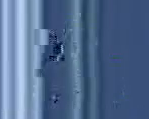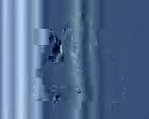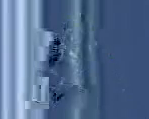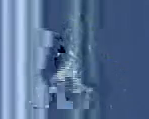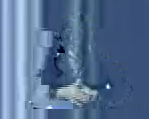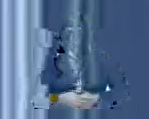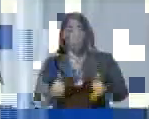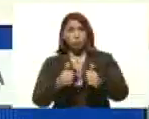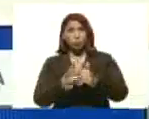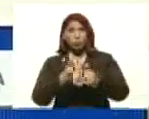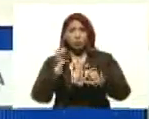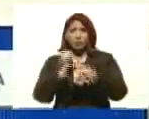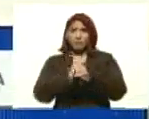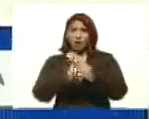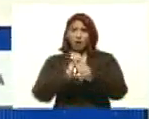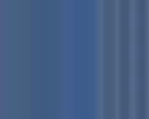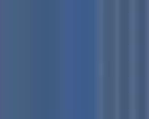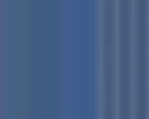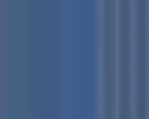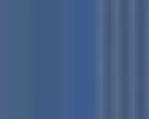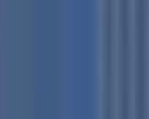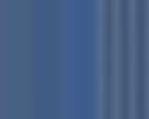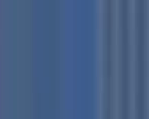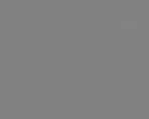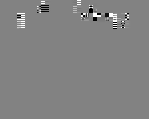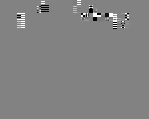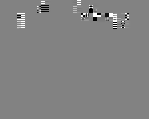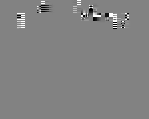el trabajo deportivo. ¿Cuánto